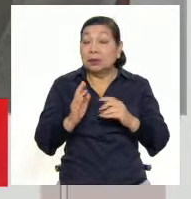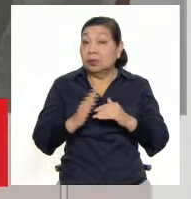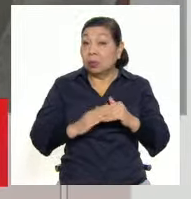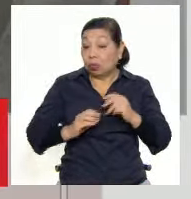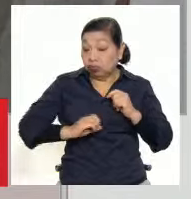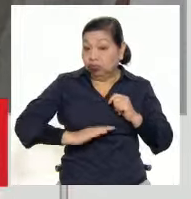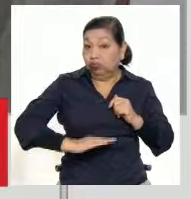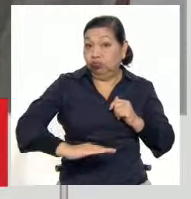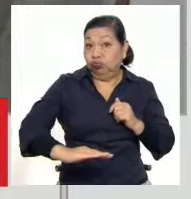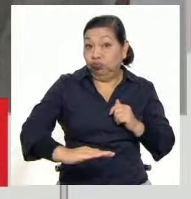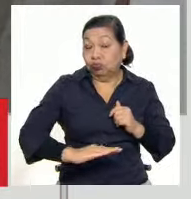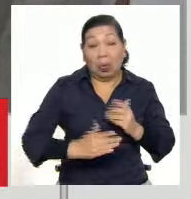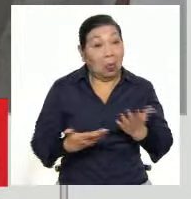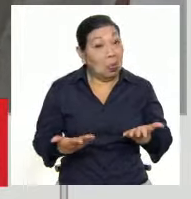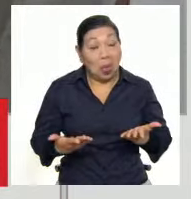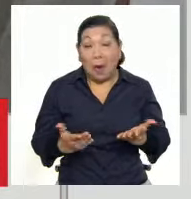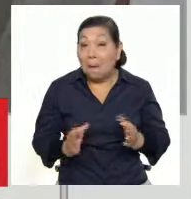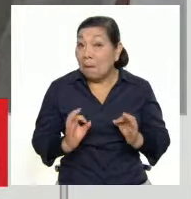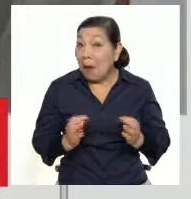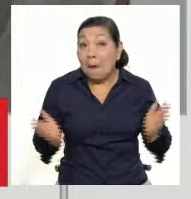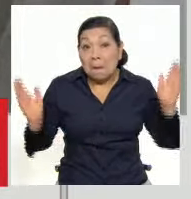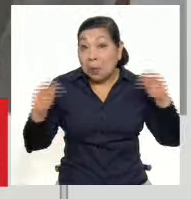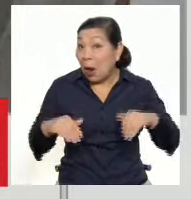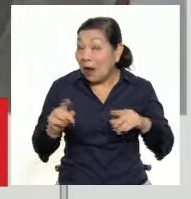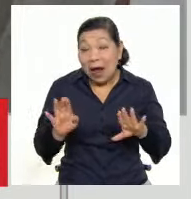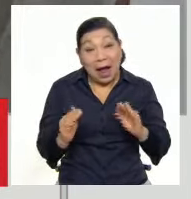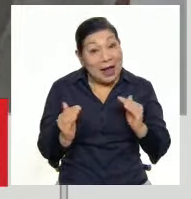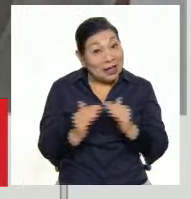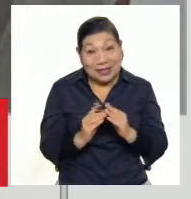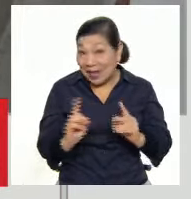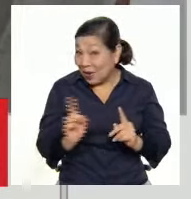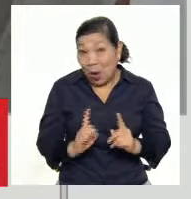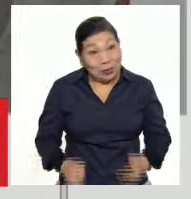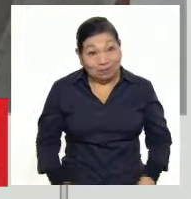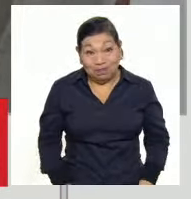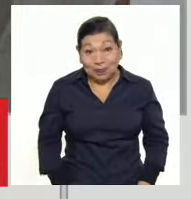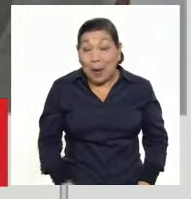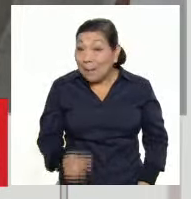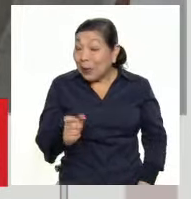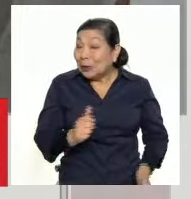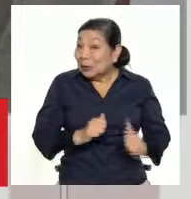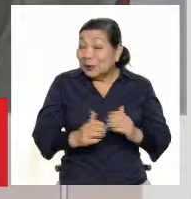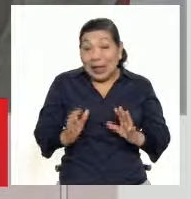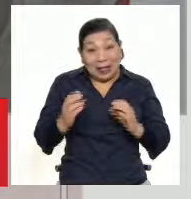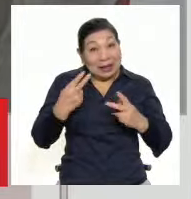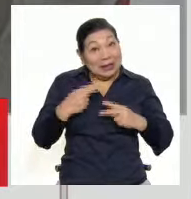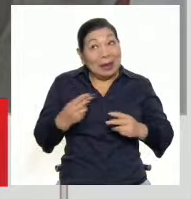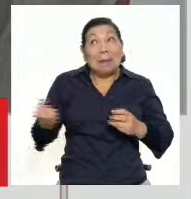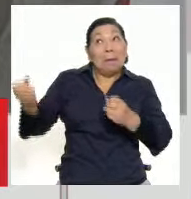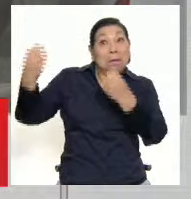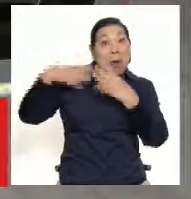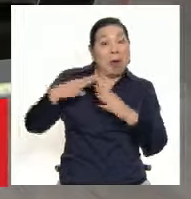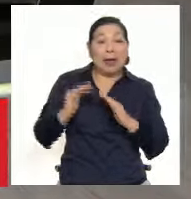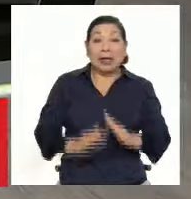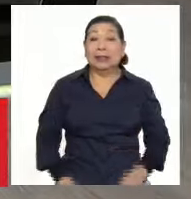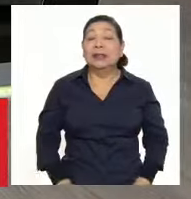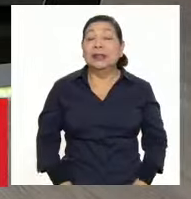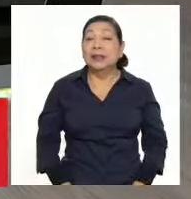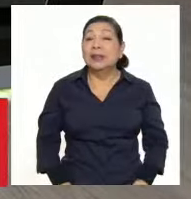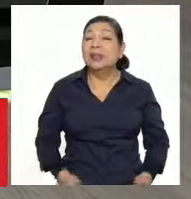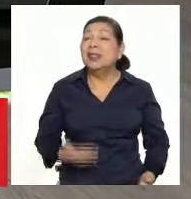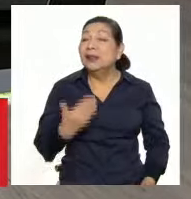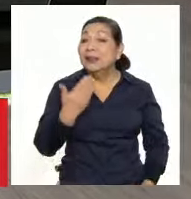buenos suelos, no vamos a tener riesgo de colapso de viviendas y, por lo tanto, no va a haber personas afectadas físicamente. Entonces, los factores